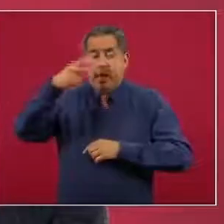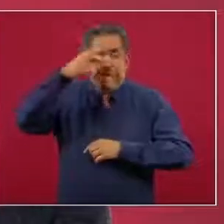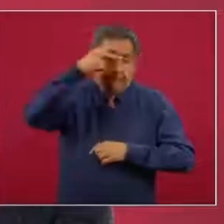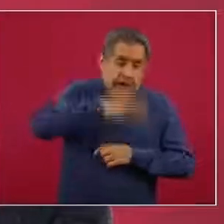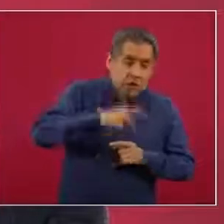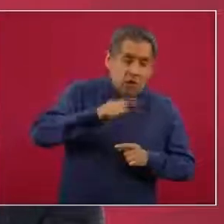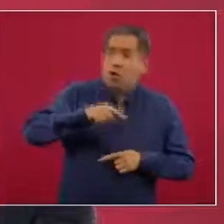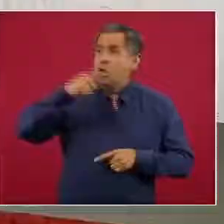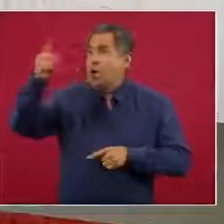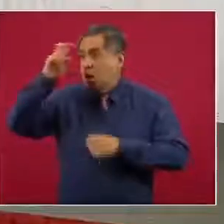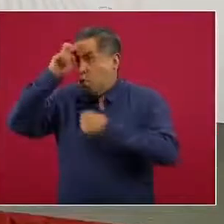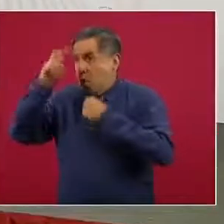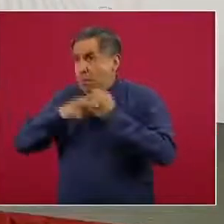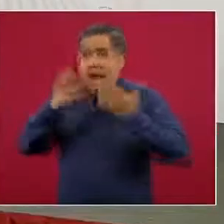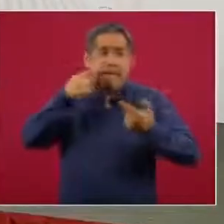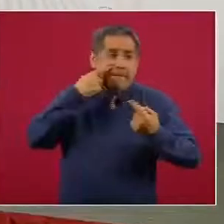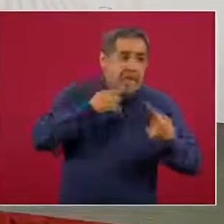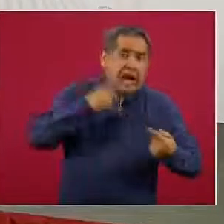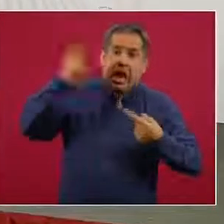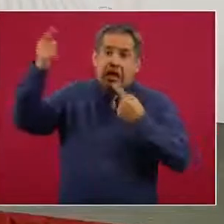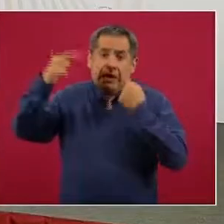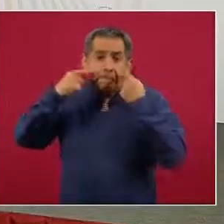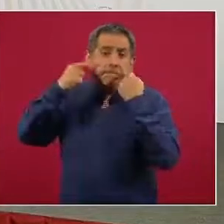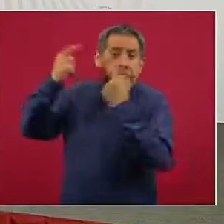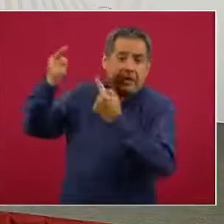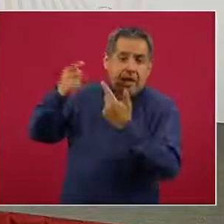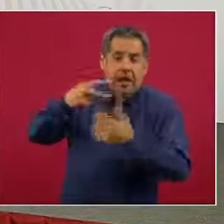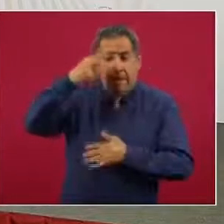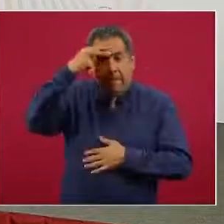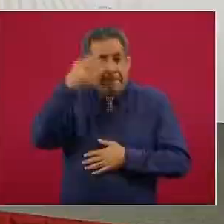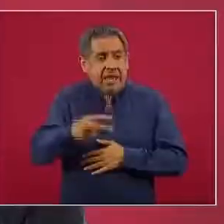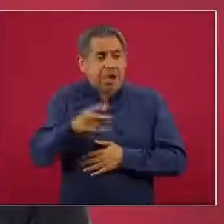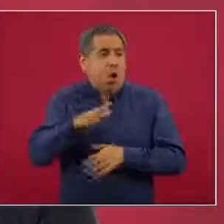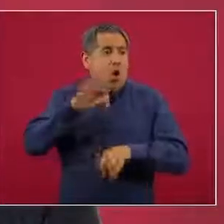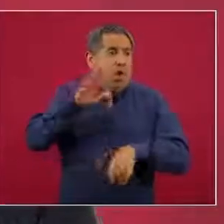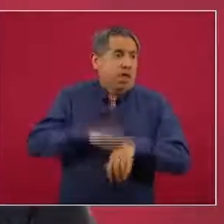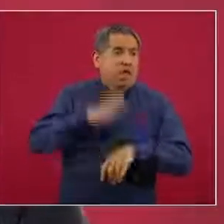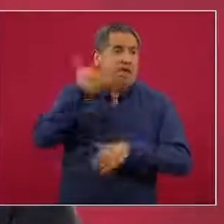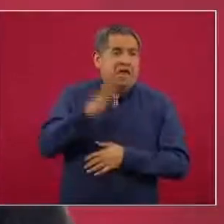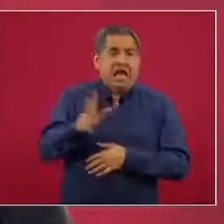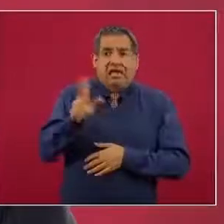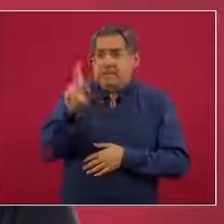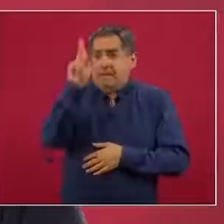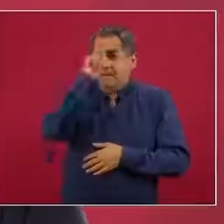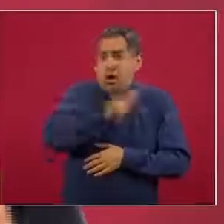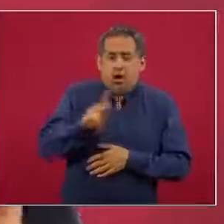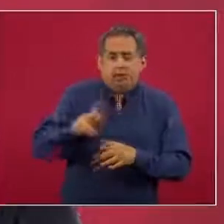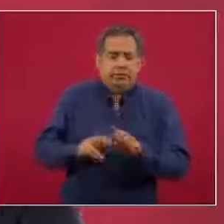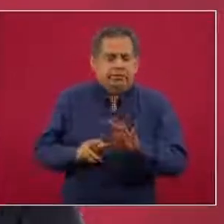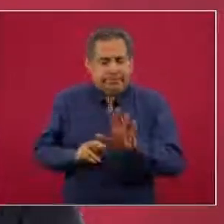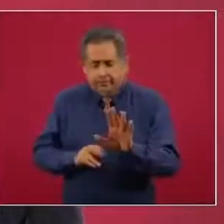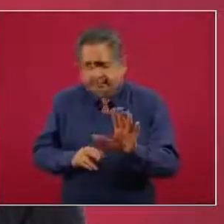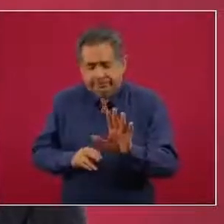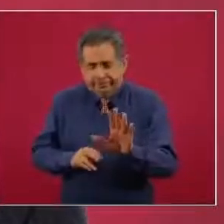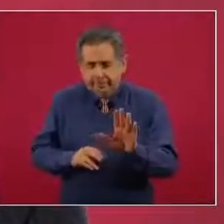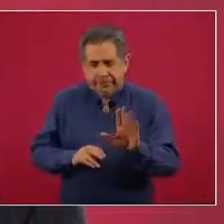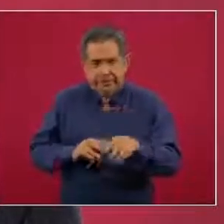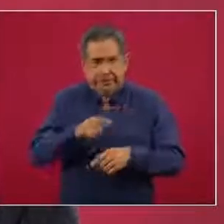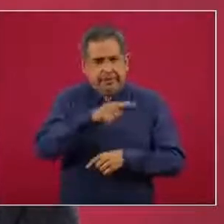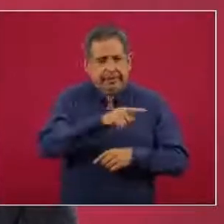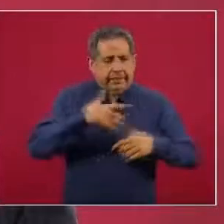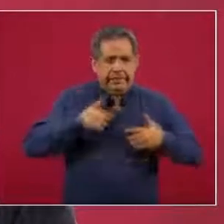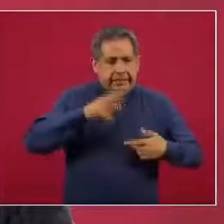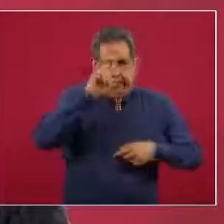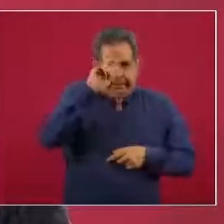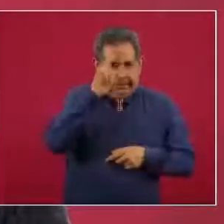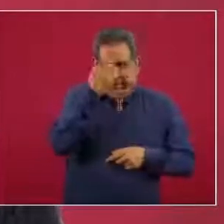México con los de Europa y tratan de decir, México tiene 10 veces el índice de positividad que Europa. Es nuevamente una mala interpretación de